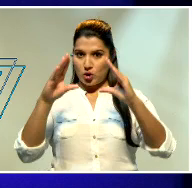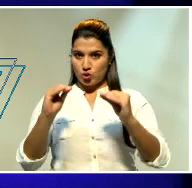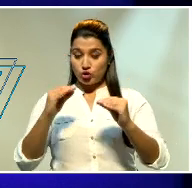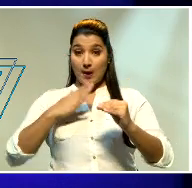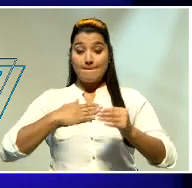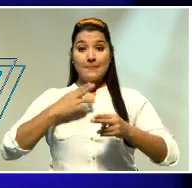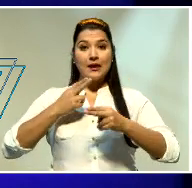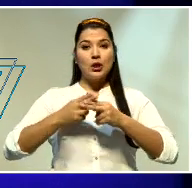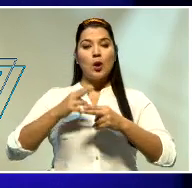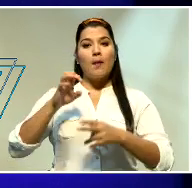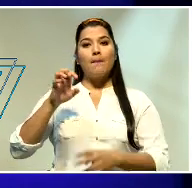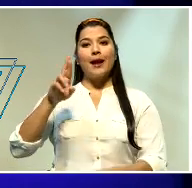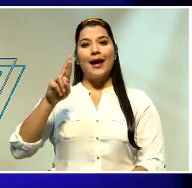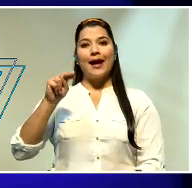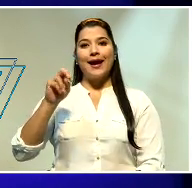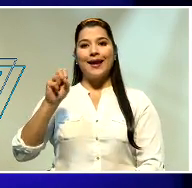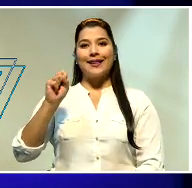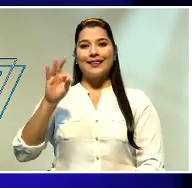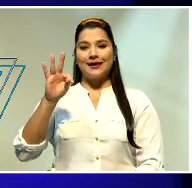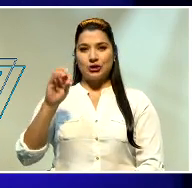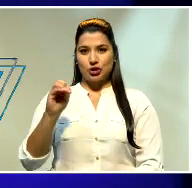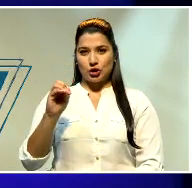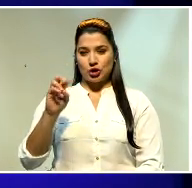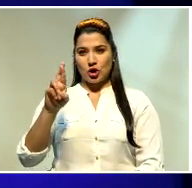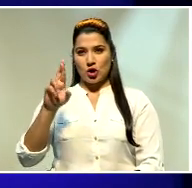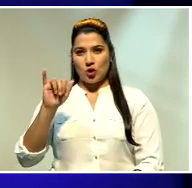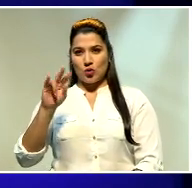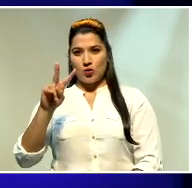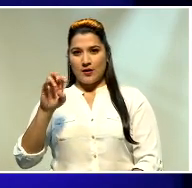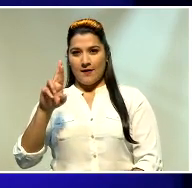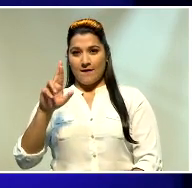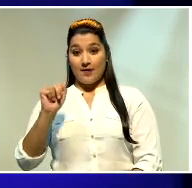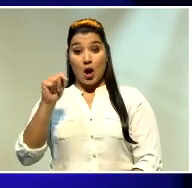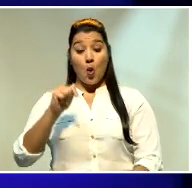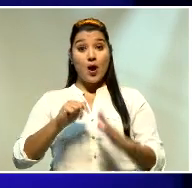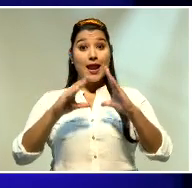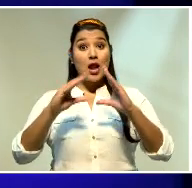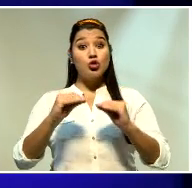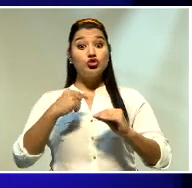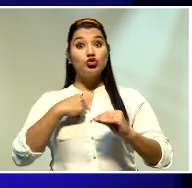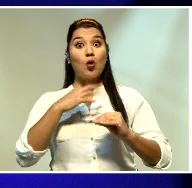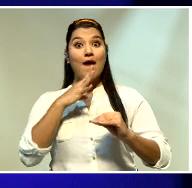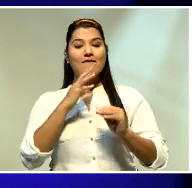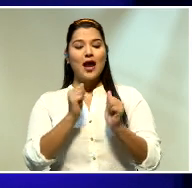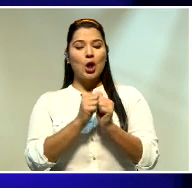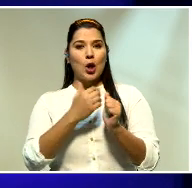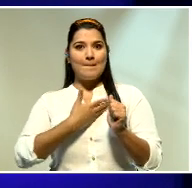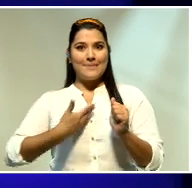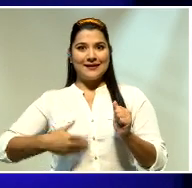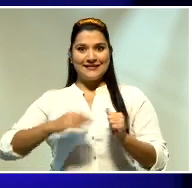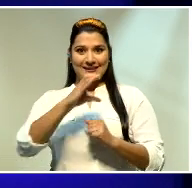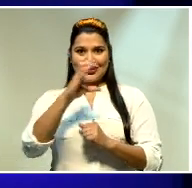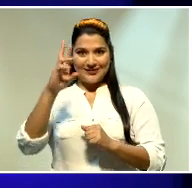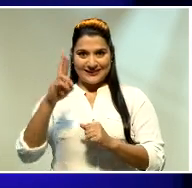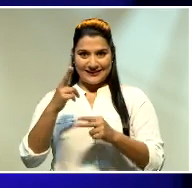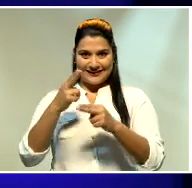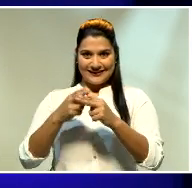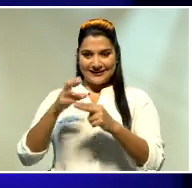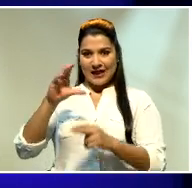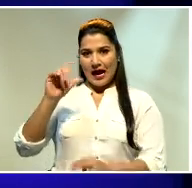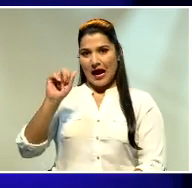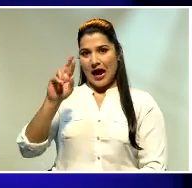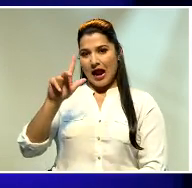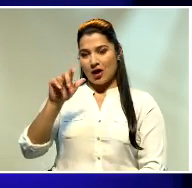Soy Ernesto Rivera y esta noche voy a conversar con el presidente de Costa Rica, don Carlos Alvarado Quesada.